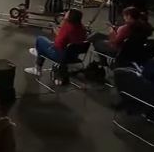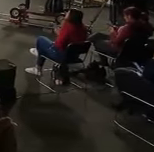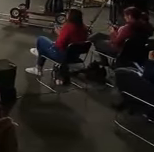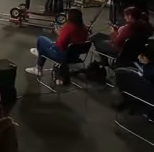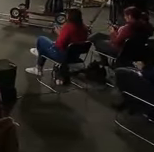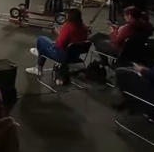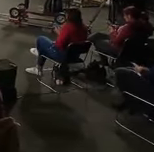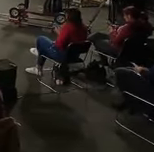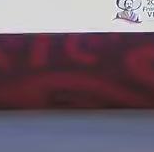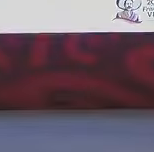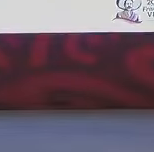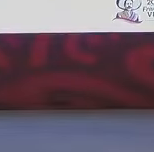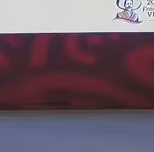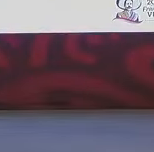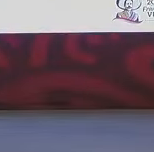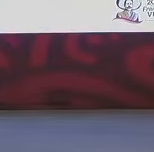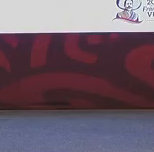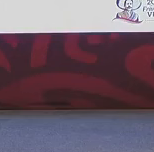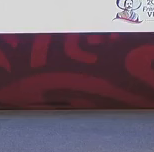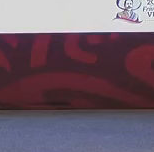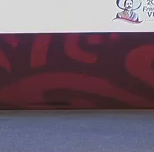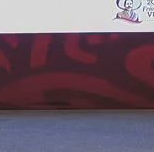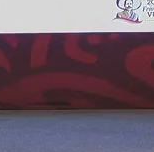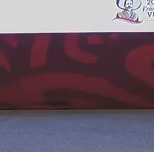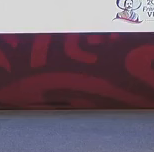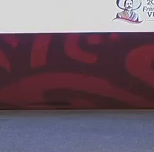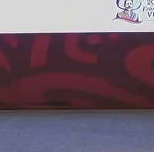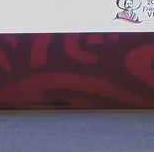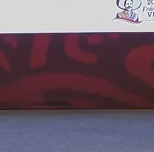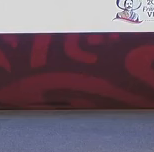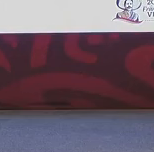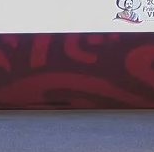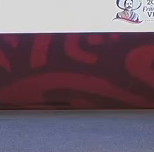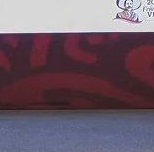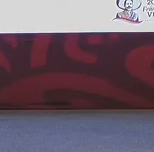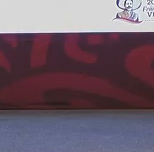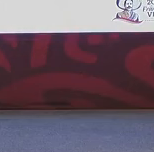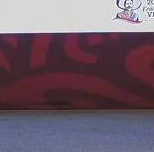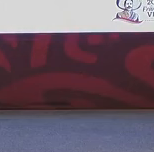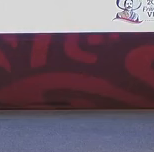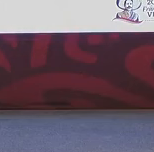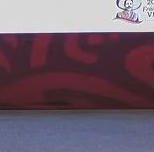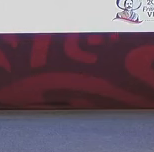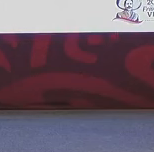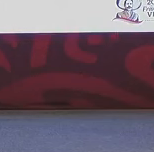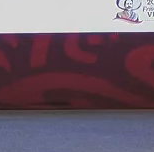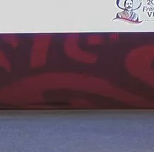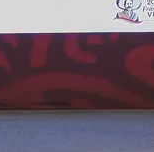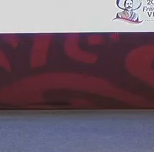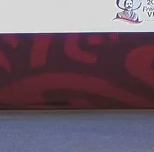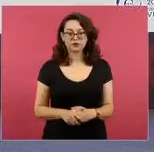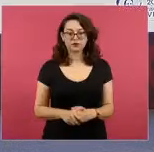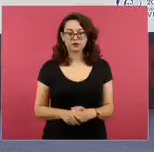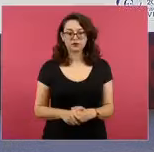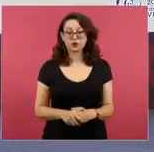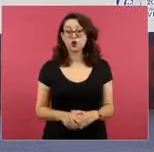muchas escuelas mexicanas y muchos maestros en México ya trabajan por proyectos. Existen en